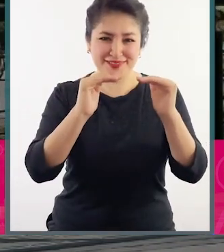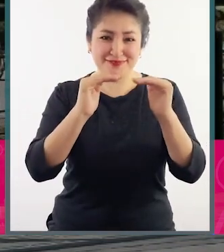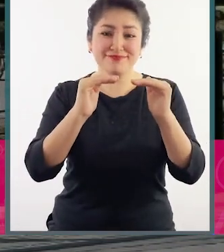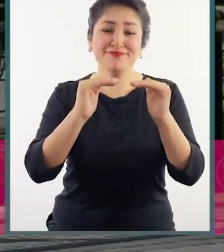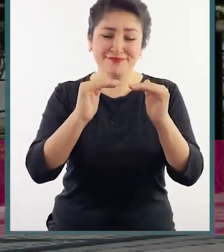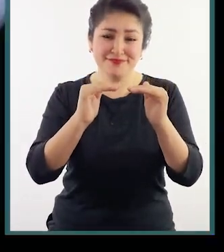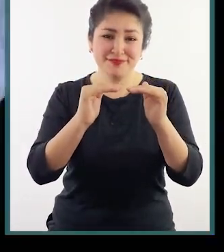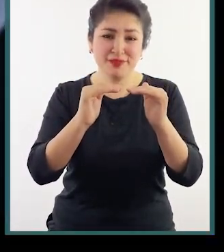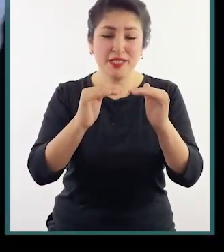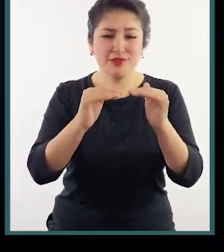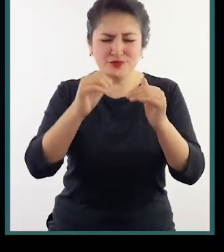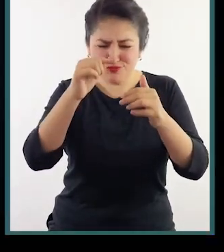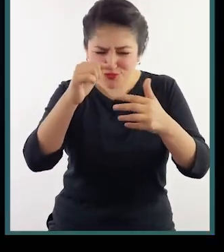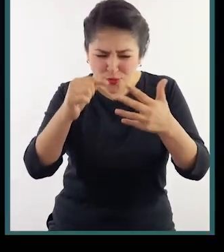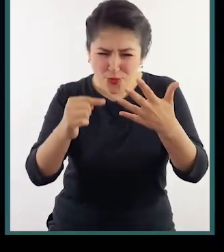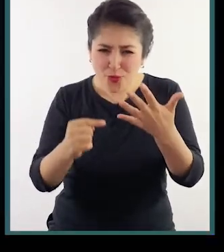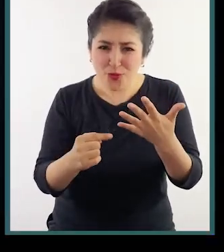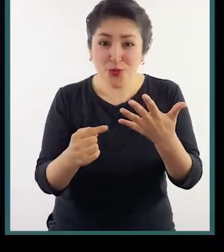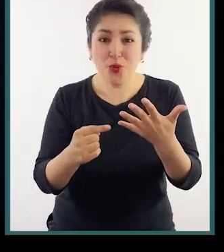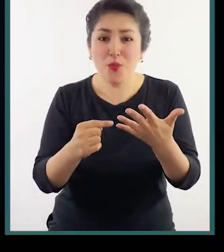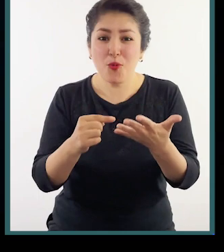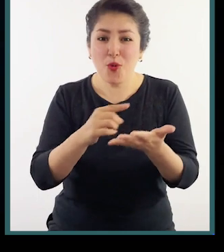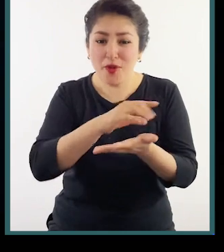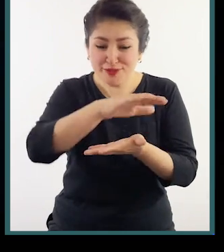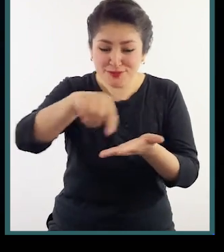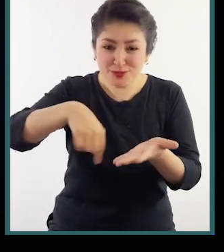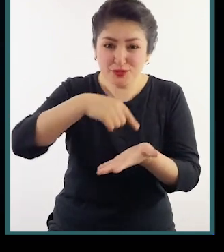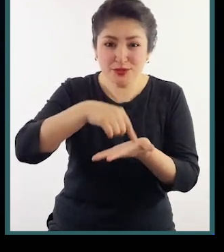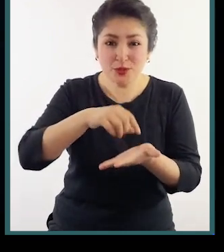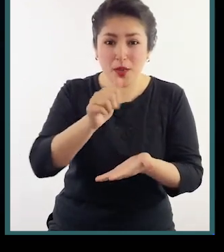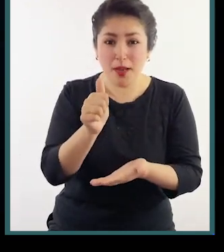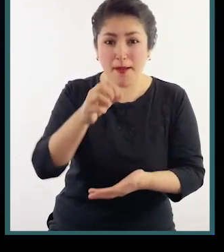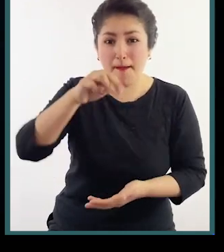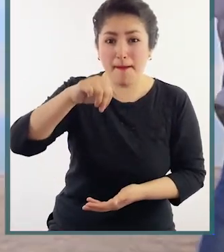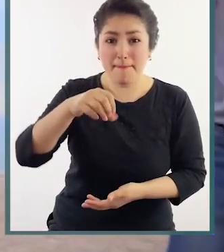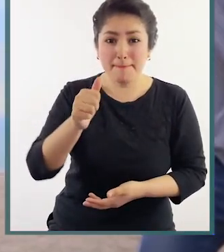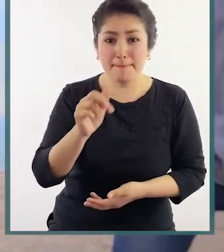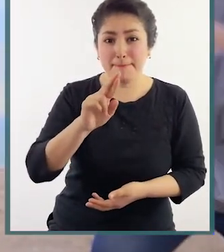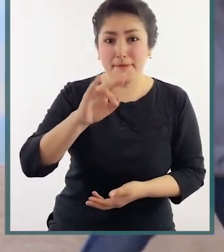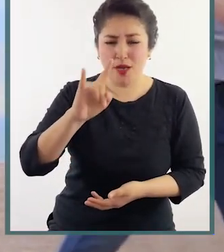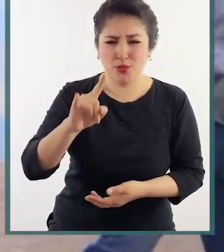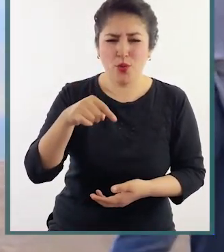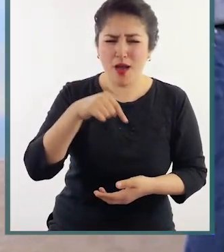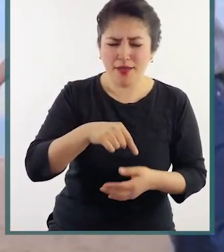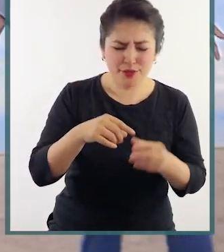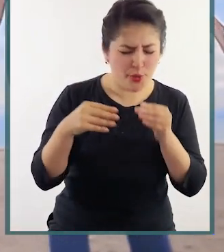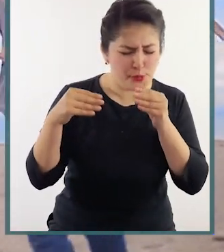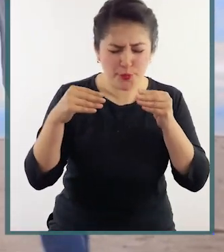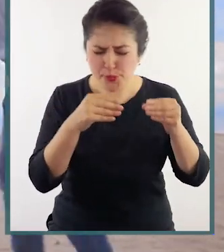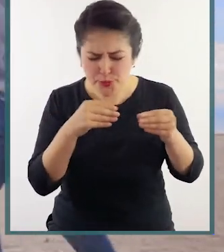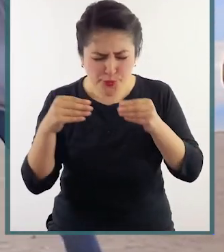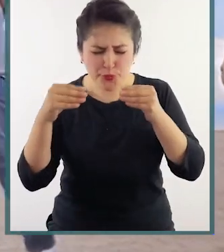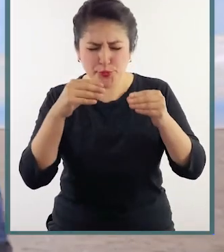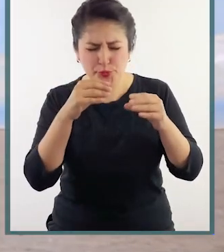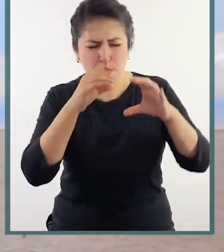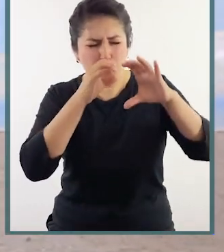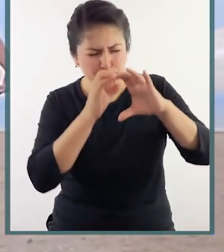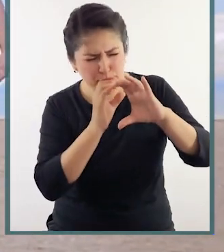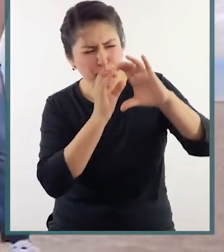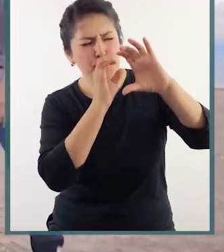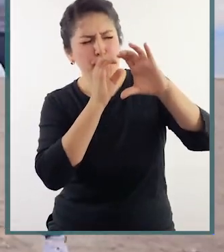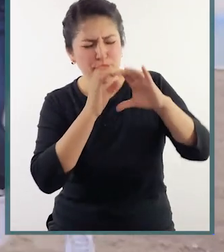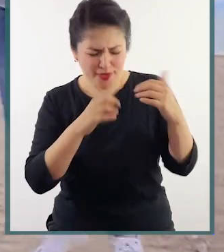otro. Todo eso lo ha traducido en su primer disco, Amaru, donde unos instrumentos como zampoña,